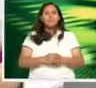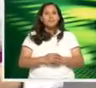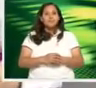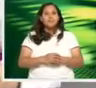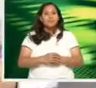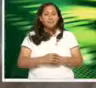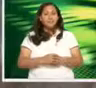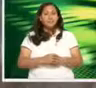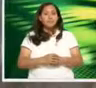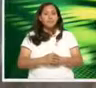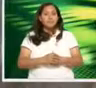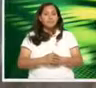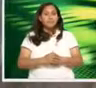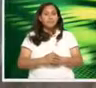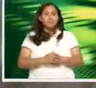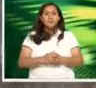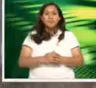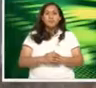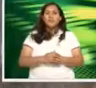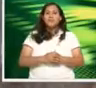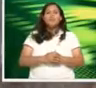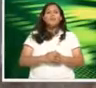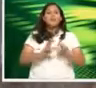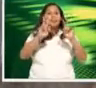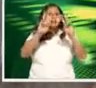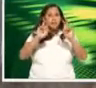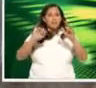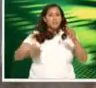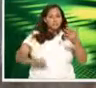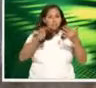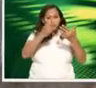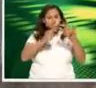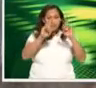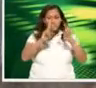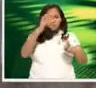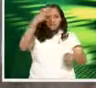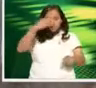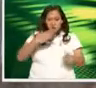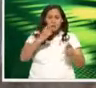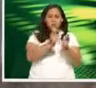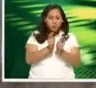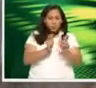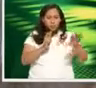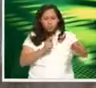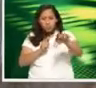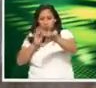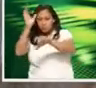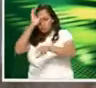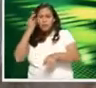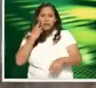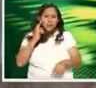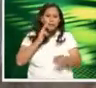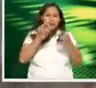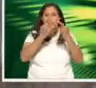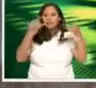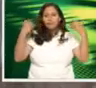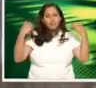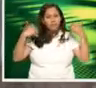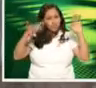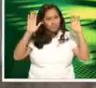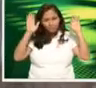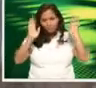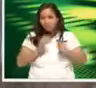tema que da muchísimo, de verdad, que hablar en cuanto a identidad, en cuanto a grupos, tribus, culturas, tradiciones, historias. O sea, ¿cuánto